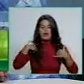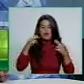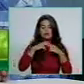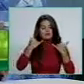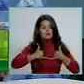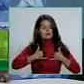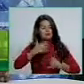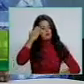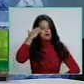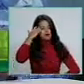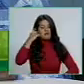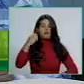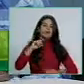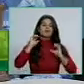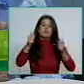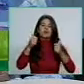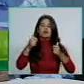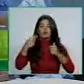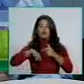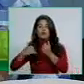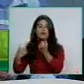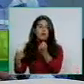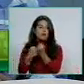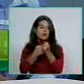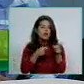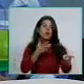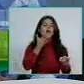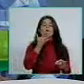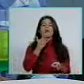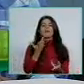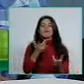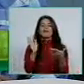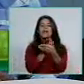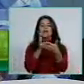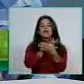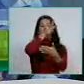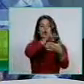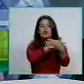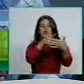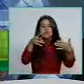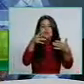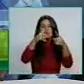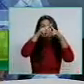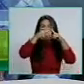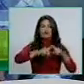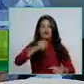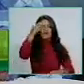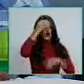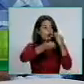técnico. ¿En cuanto a qué? Bueno, ¿cómo llevar un libro, por ejemplo, de contabilidad? ¿No? Oye, porque es importante.